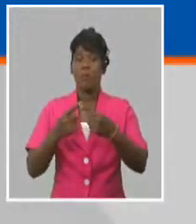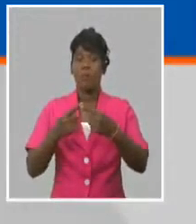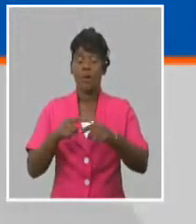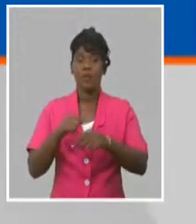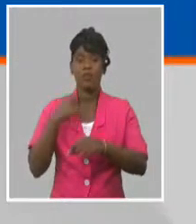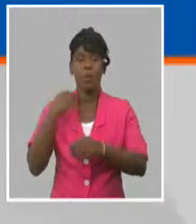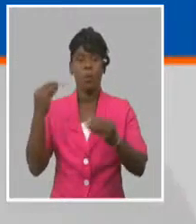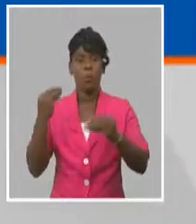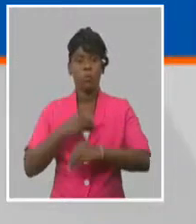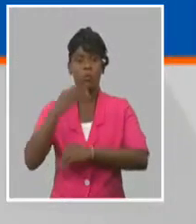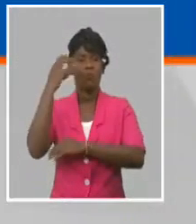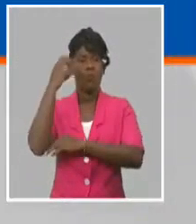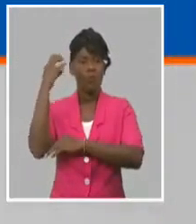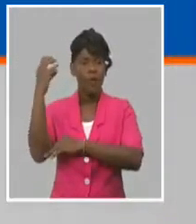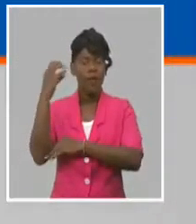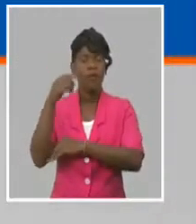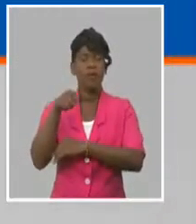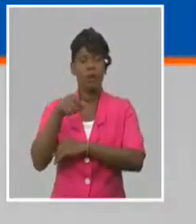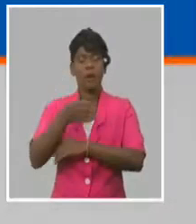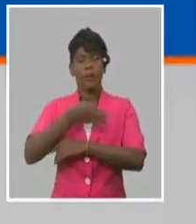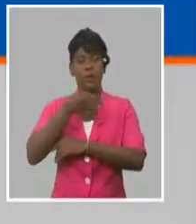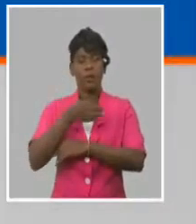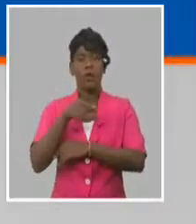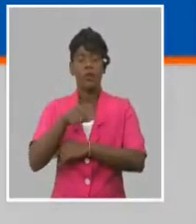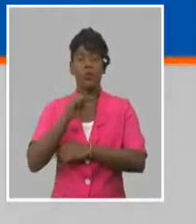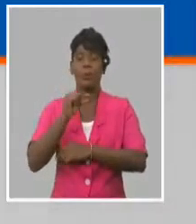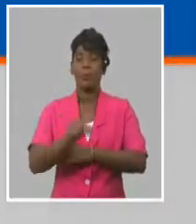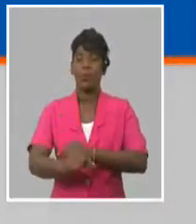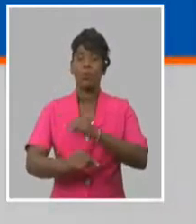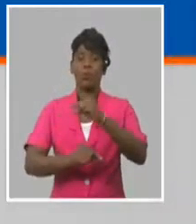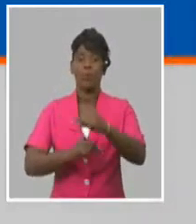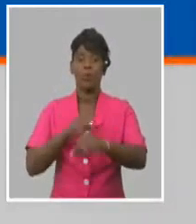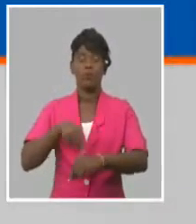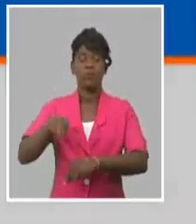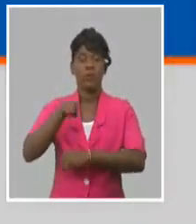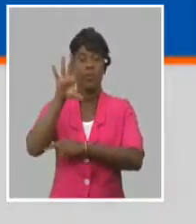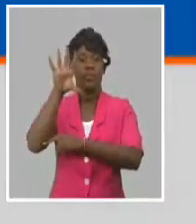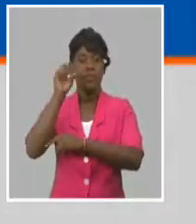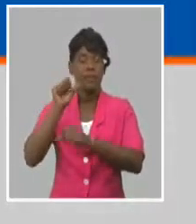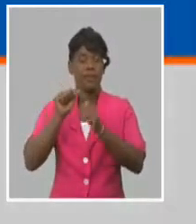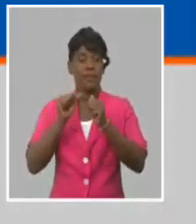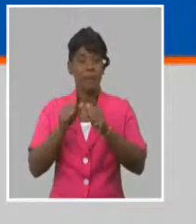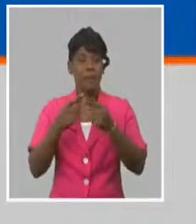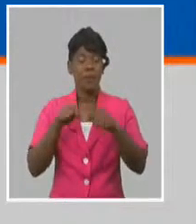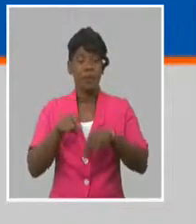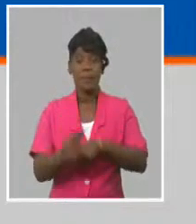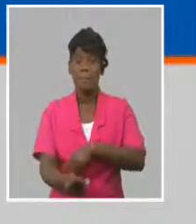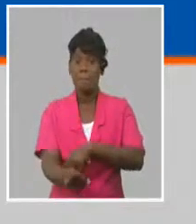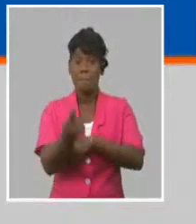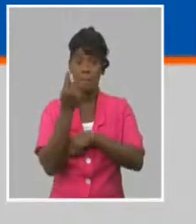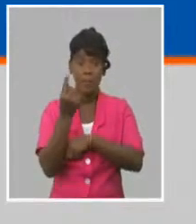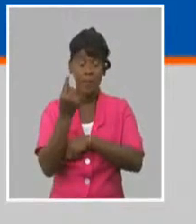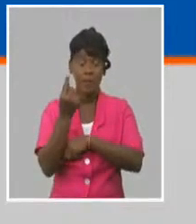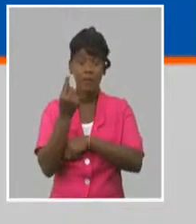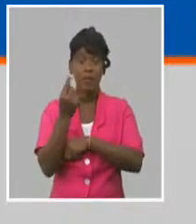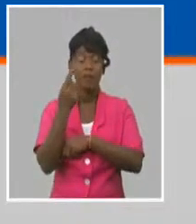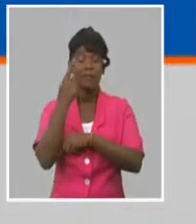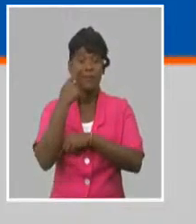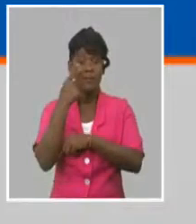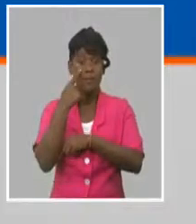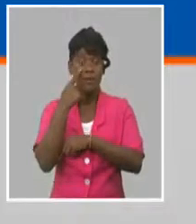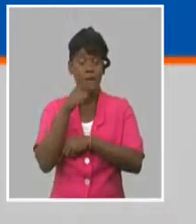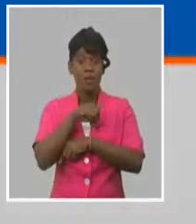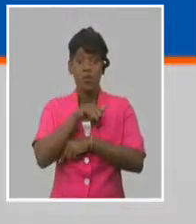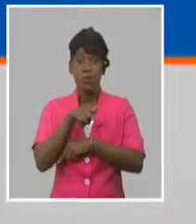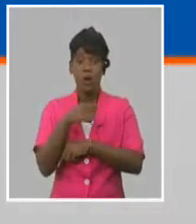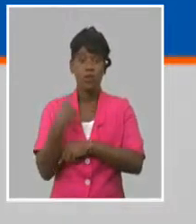gobierno de que todo esto habrá que irlo explicando poco a poco. Y yo pienso que es la primera vez que en público